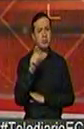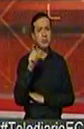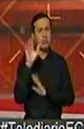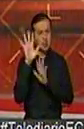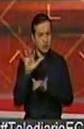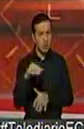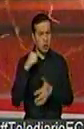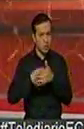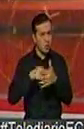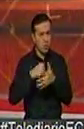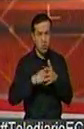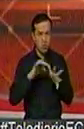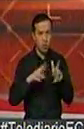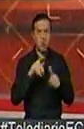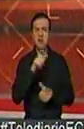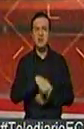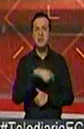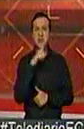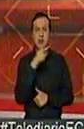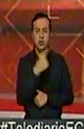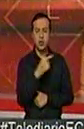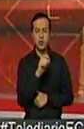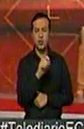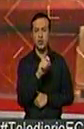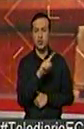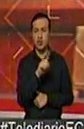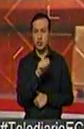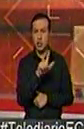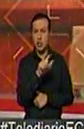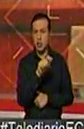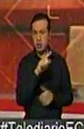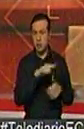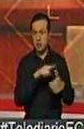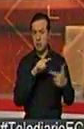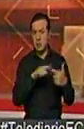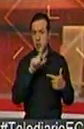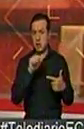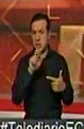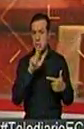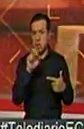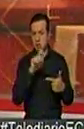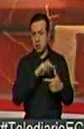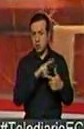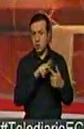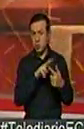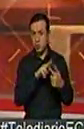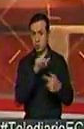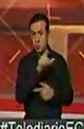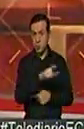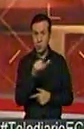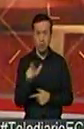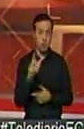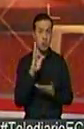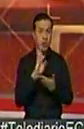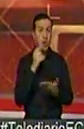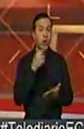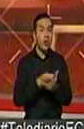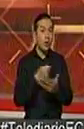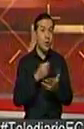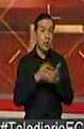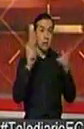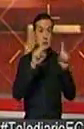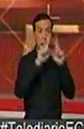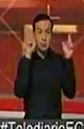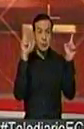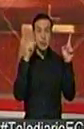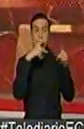están involucrados Ramiro González y María Sol Larrea, exfuncionarios del IES, quienes participaron en la adquisición de fármacos de empresas